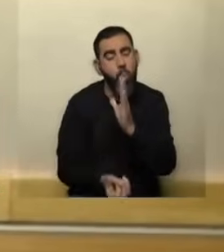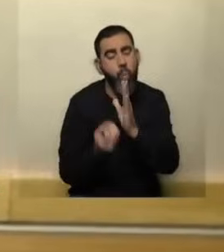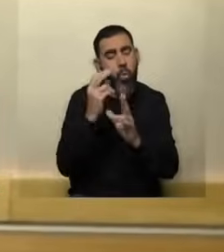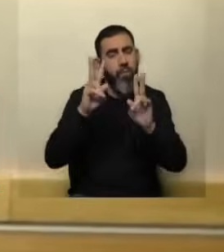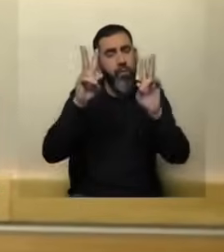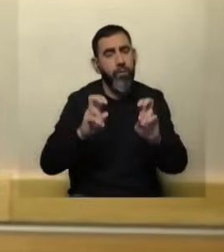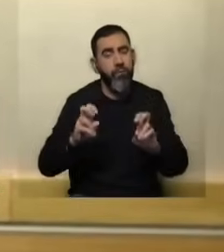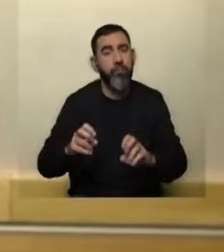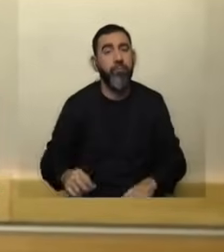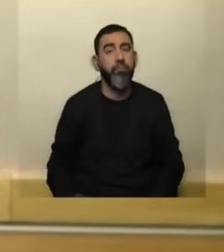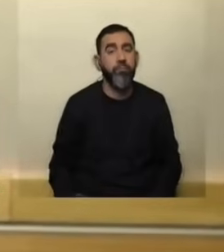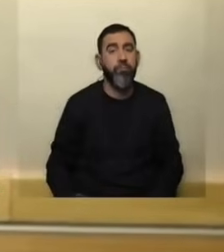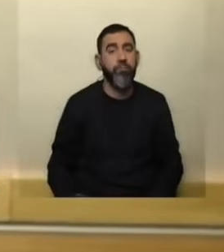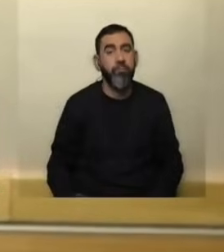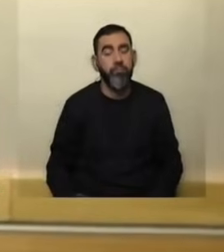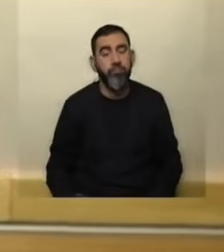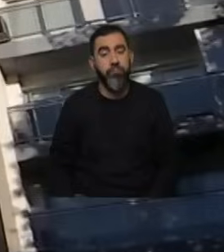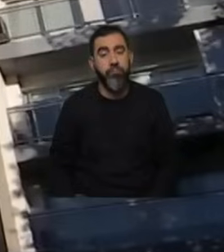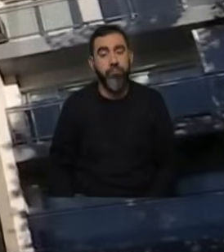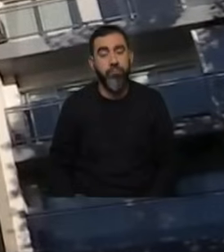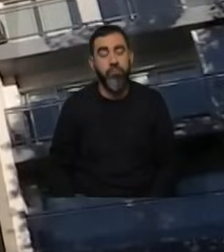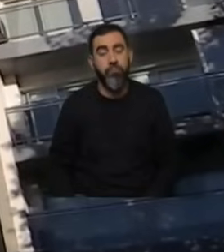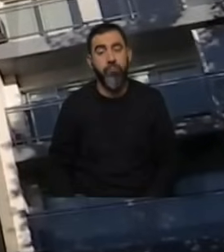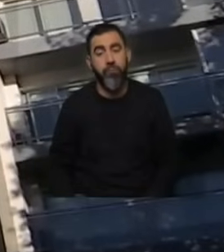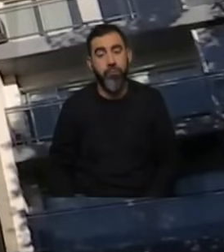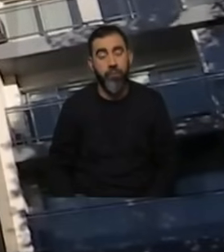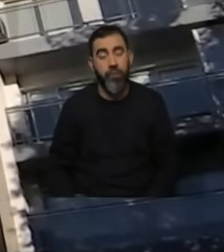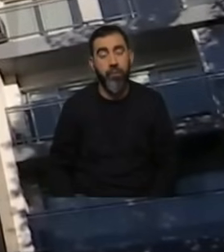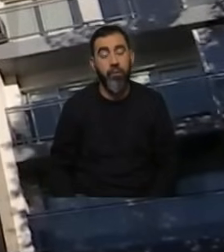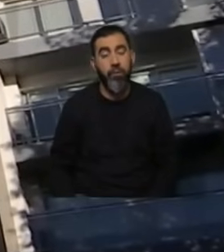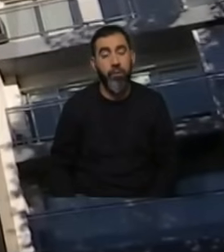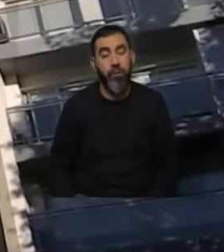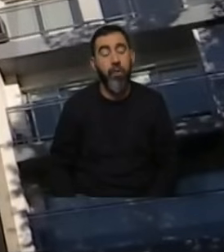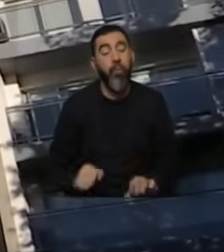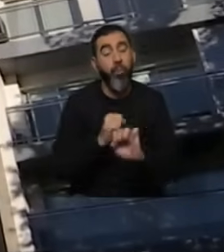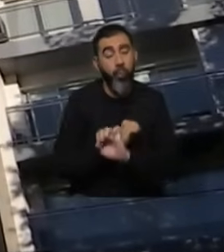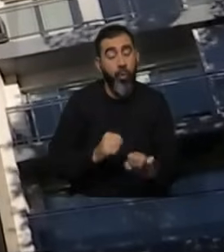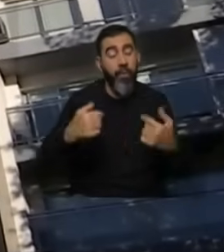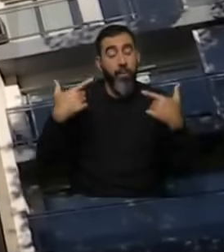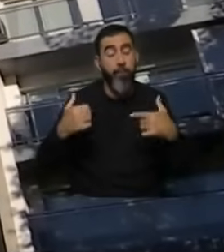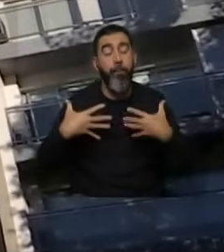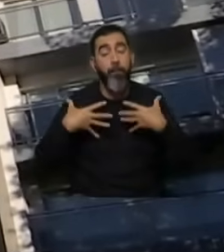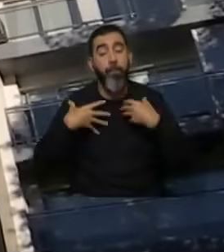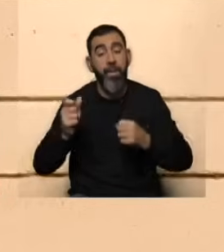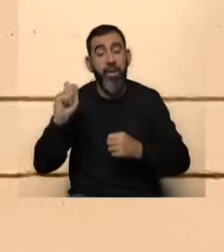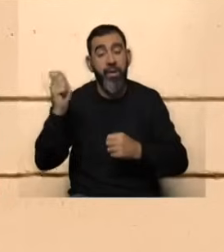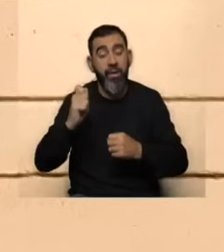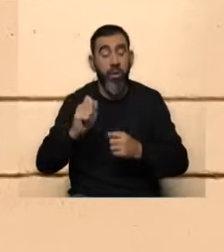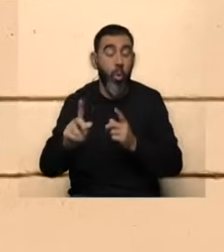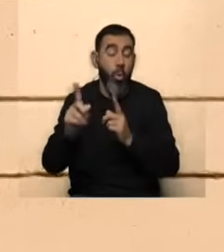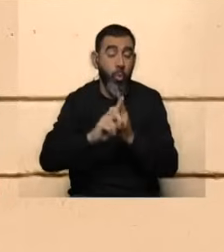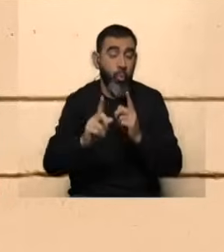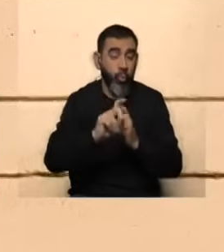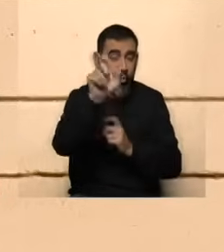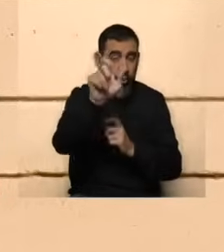que si bien está en algún decreto le permite al Ministerio de salud pública al al usuario